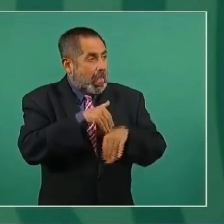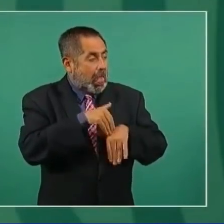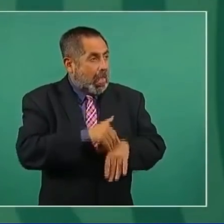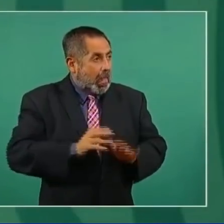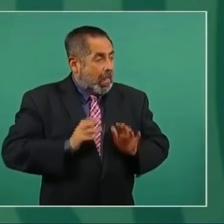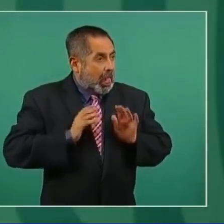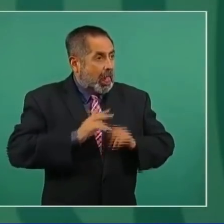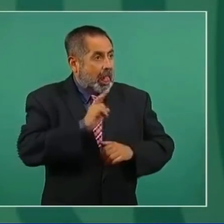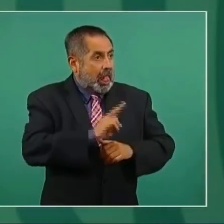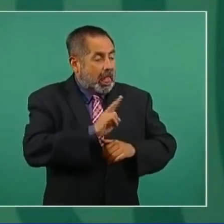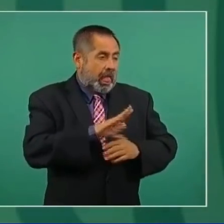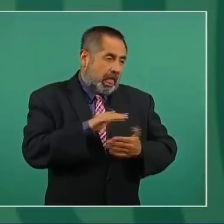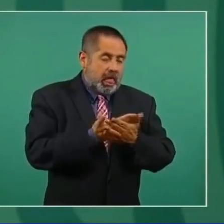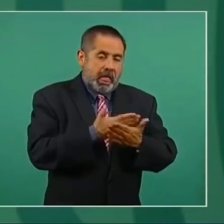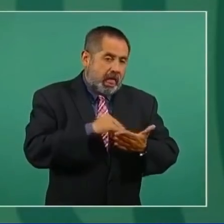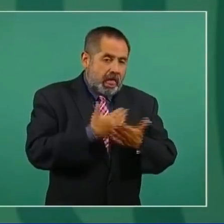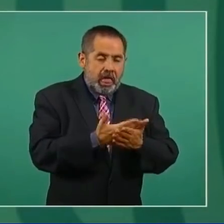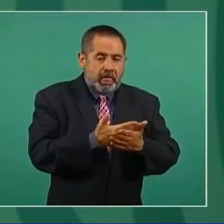Muchos.